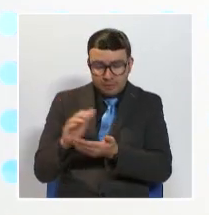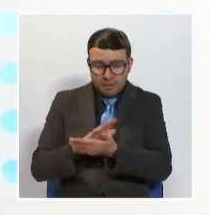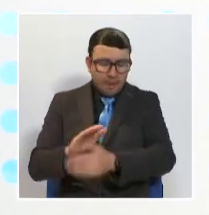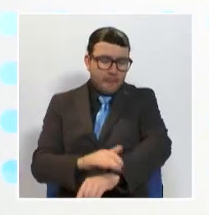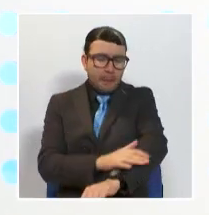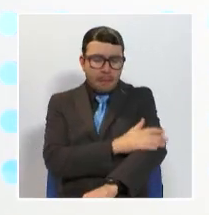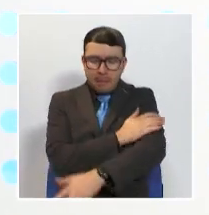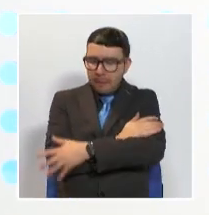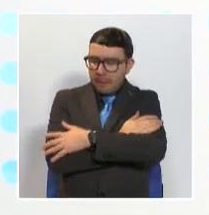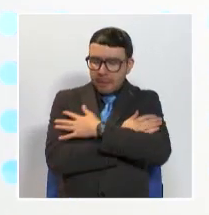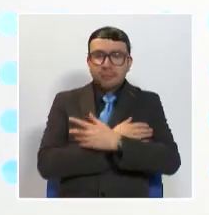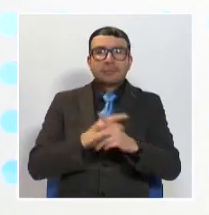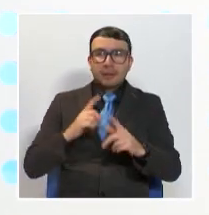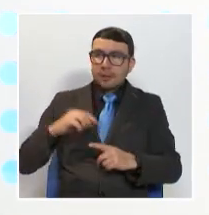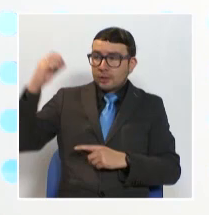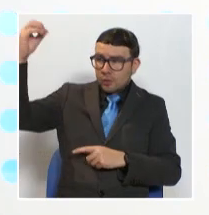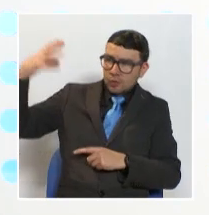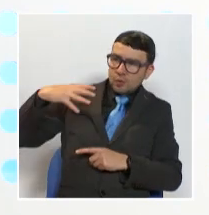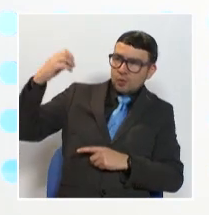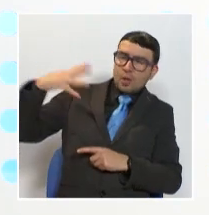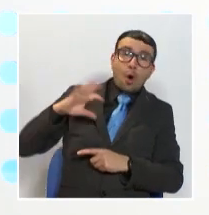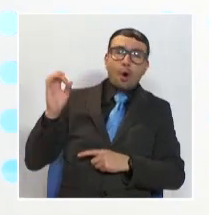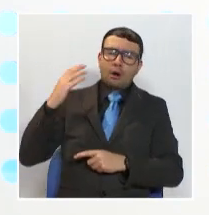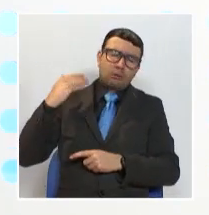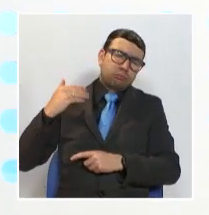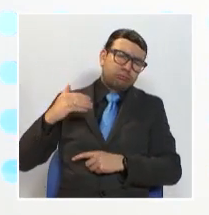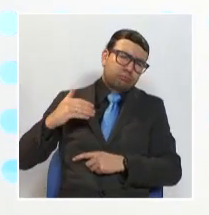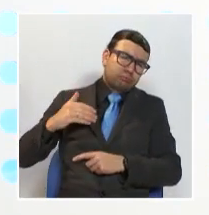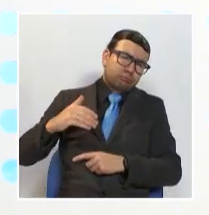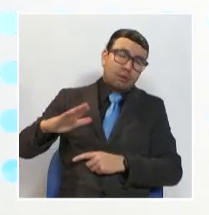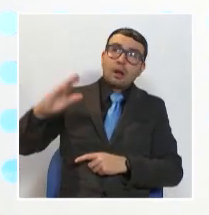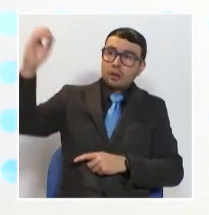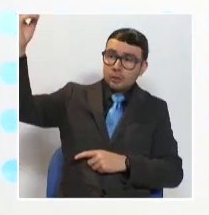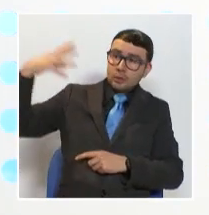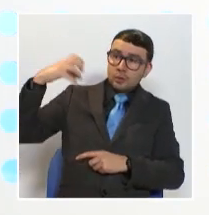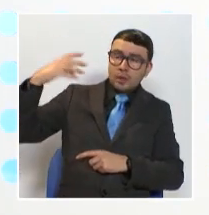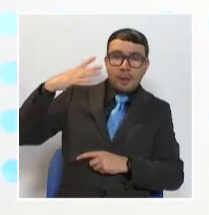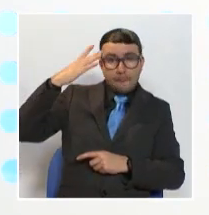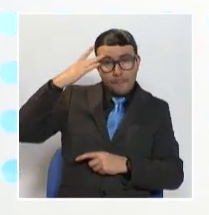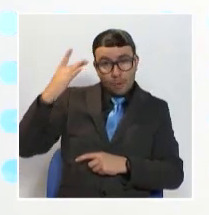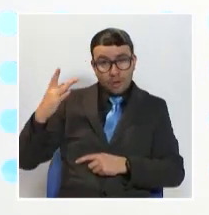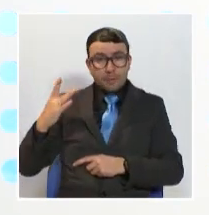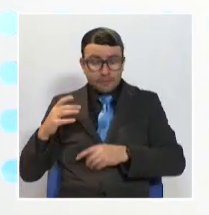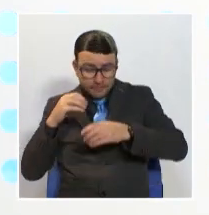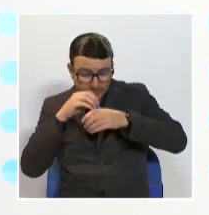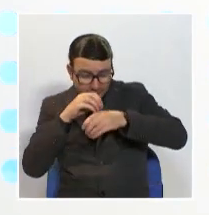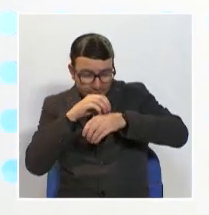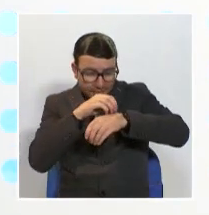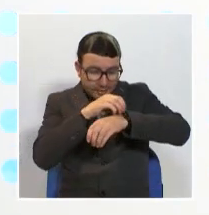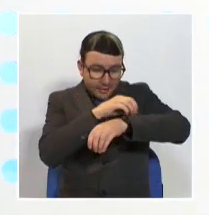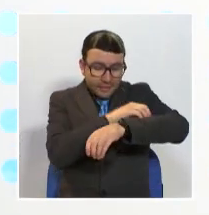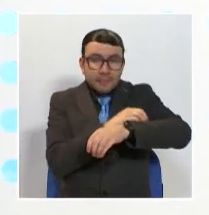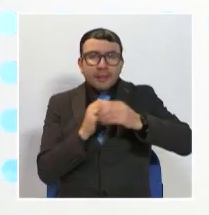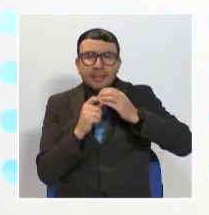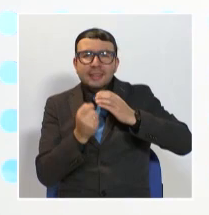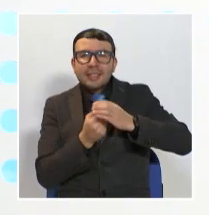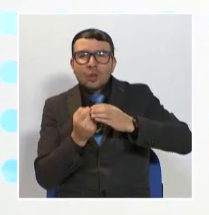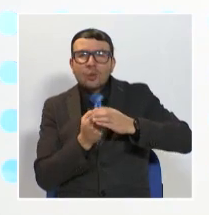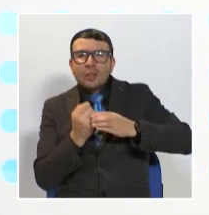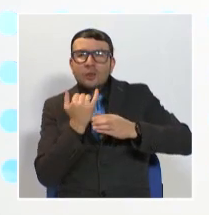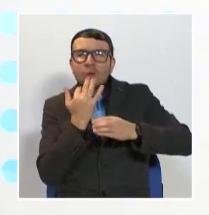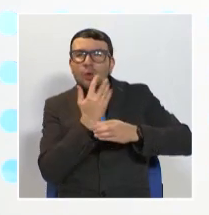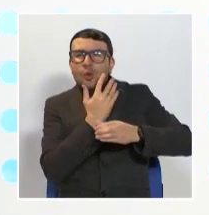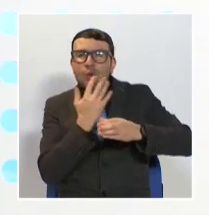por exposición solar, ya sea aguda o prolongada, y se debe al estímulo de los melanocitos, que son las células productoras